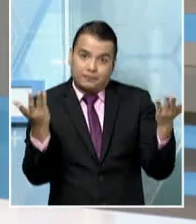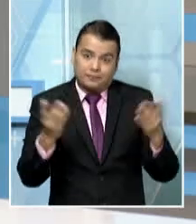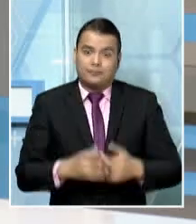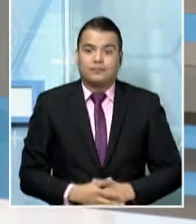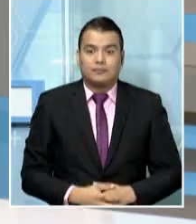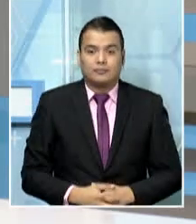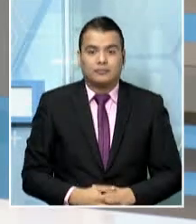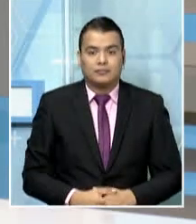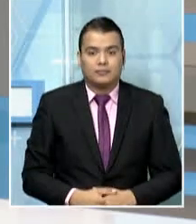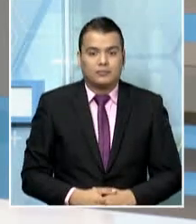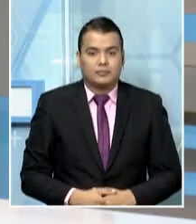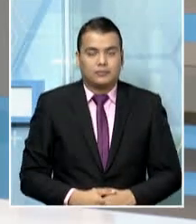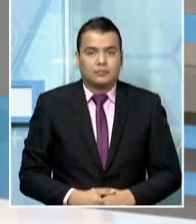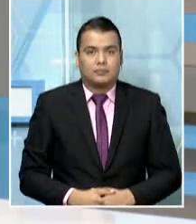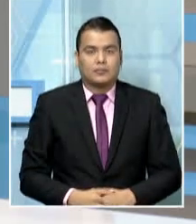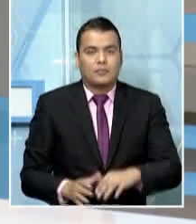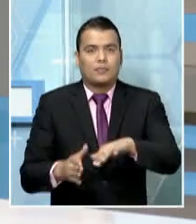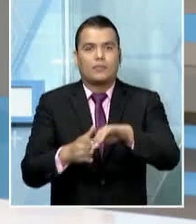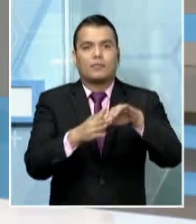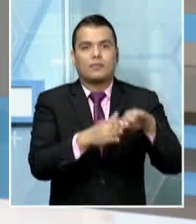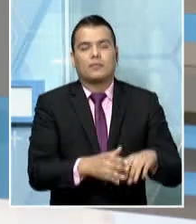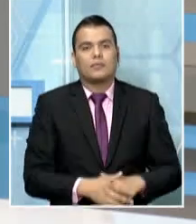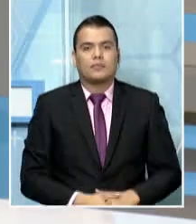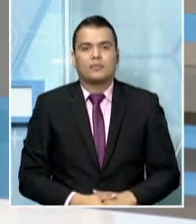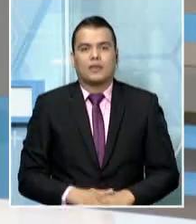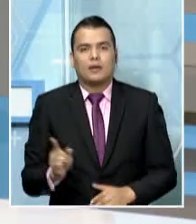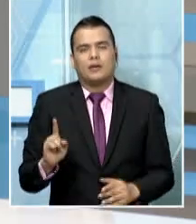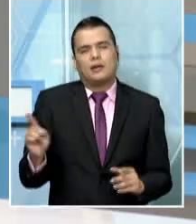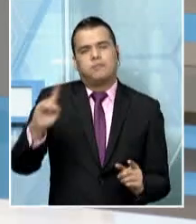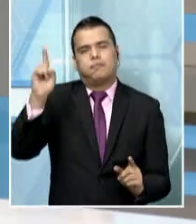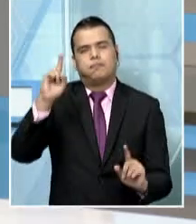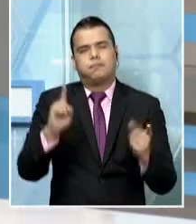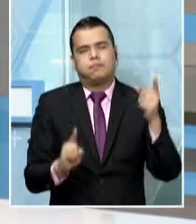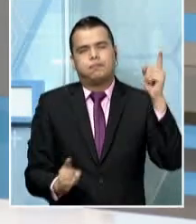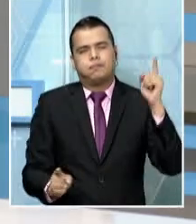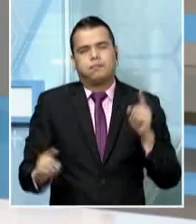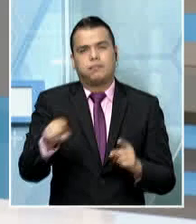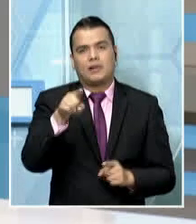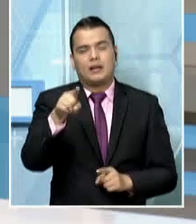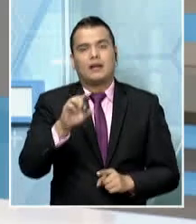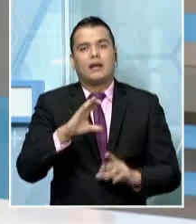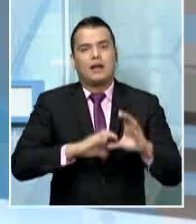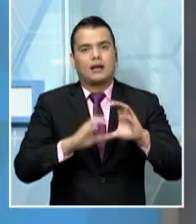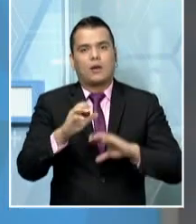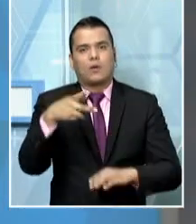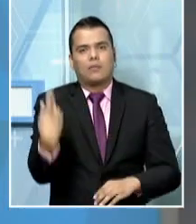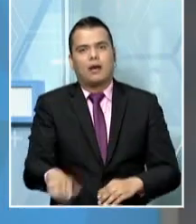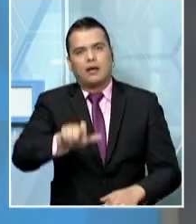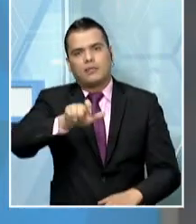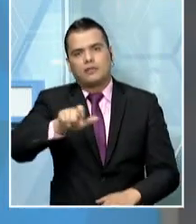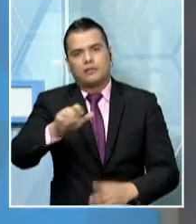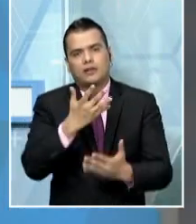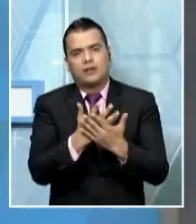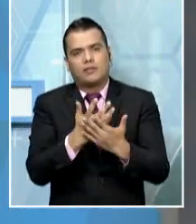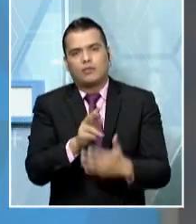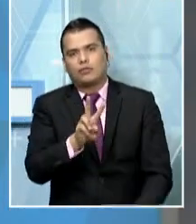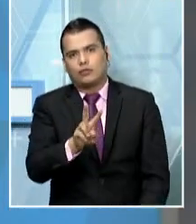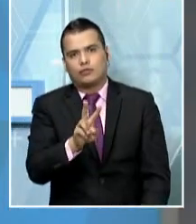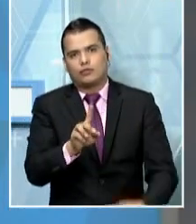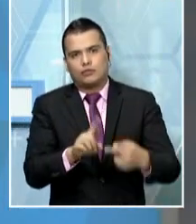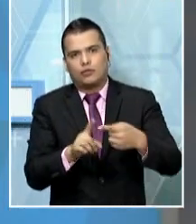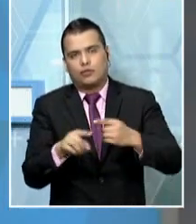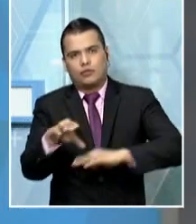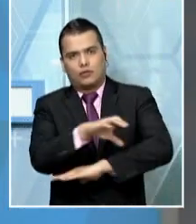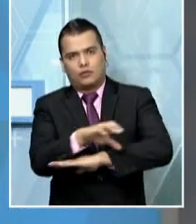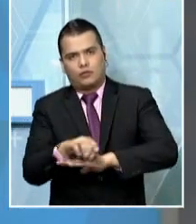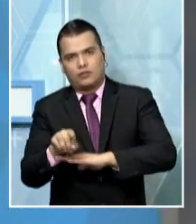escuchen esto por manipulación de pólvora el cauca registra los dos primeros casos seleccionados uno en la costa pacífico que